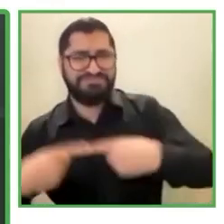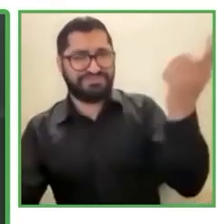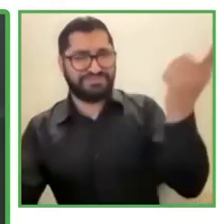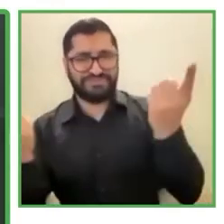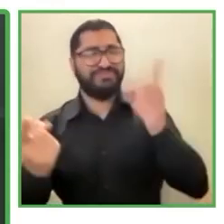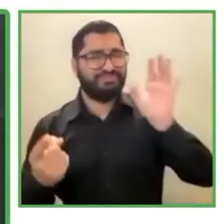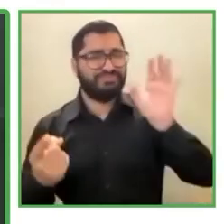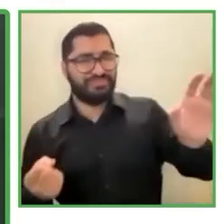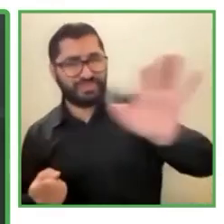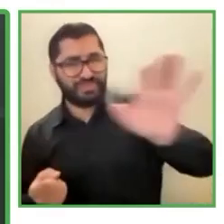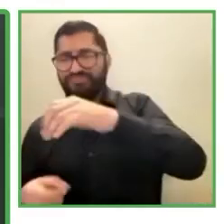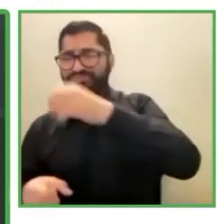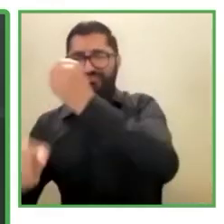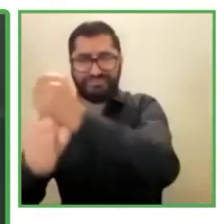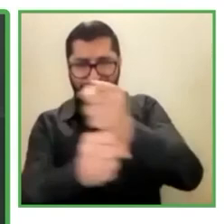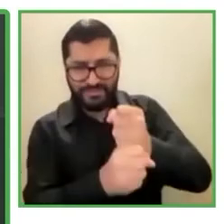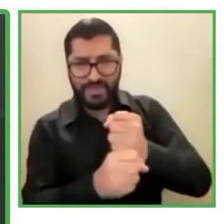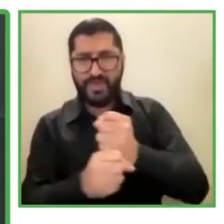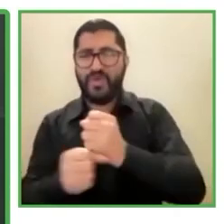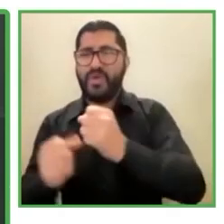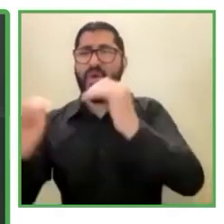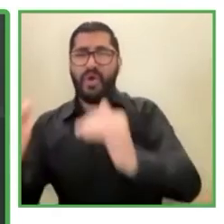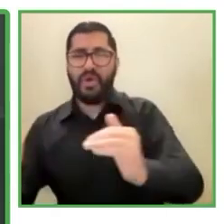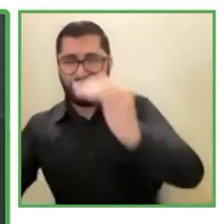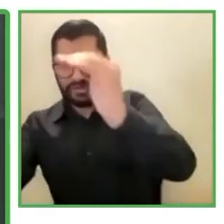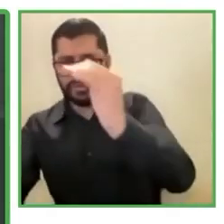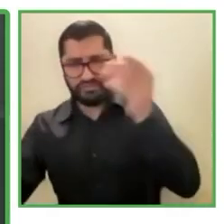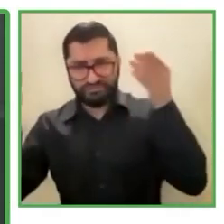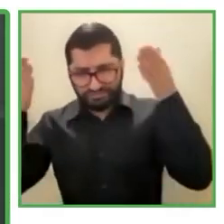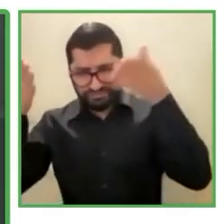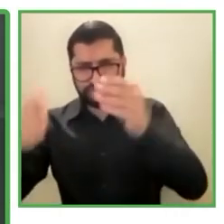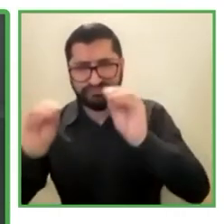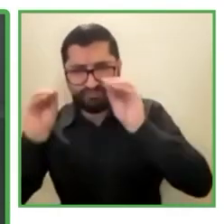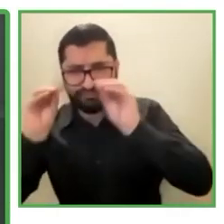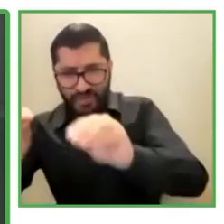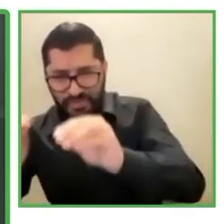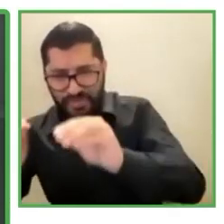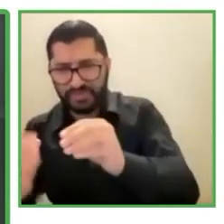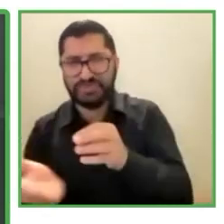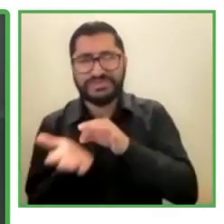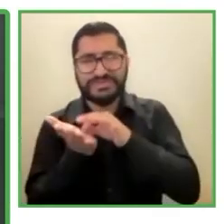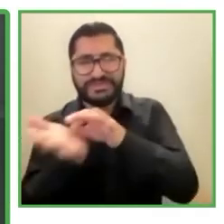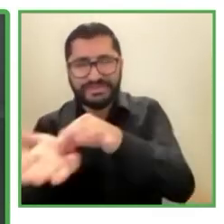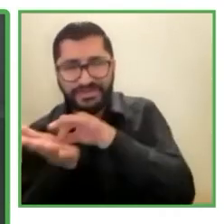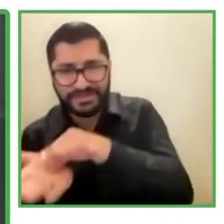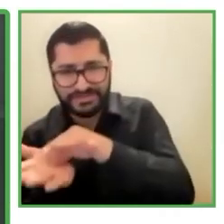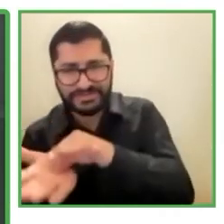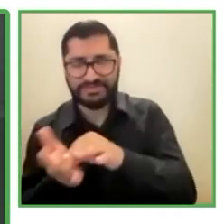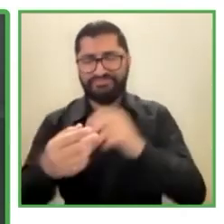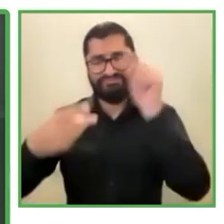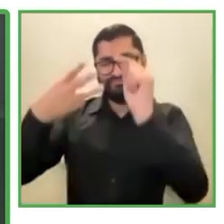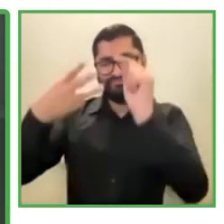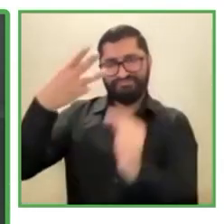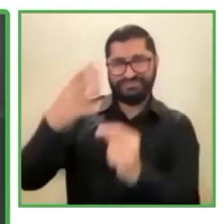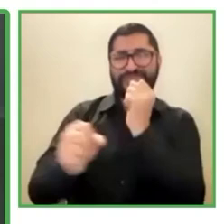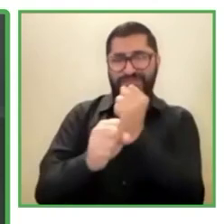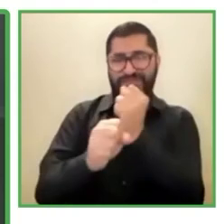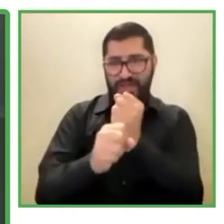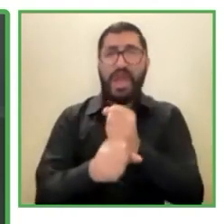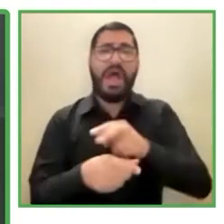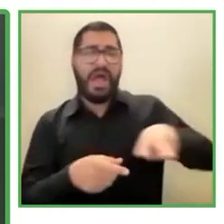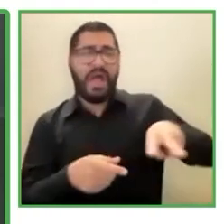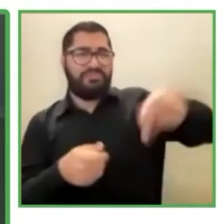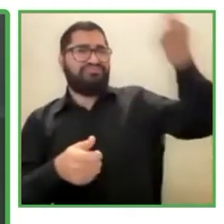con la formación para el trabajo, los servicios públicos de empleo, la administración del trabajo, incluyendo